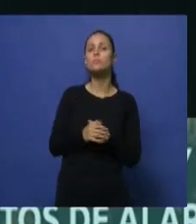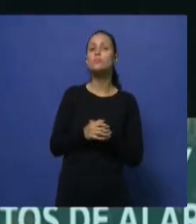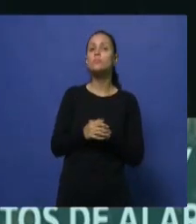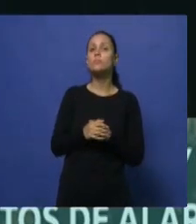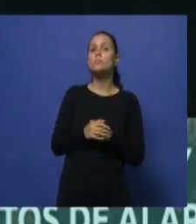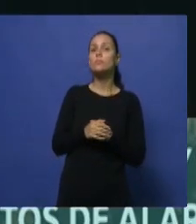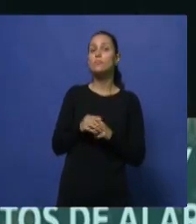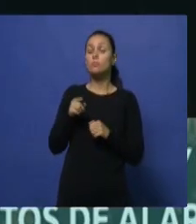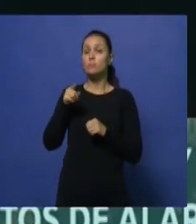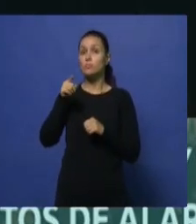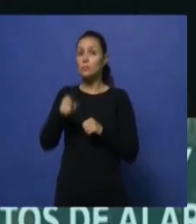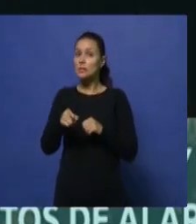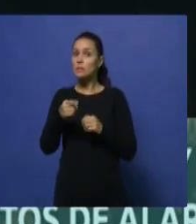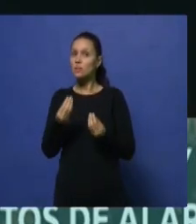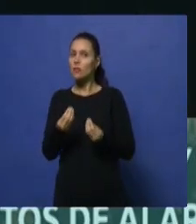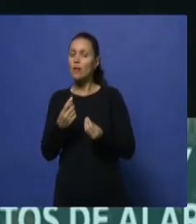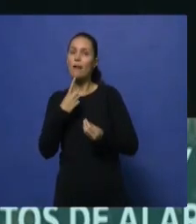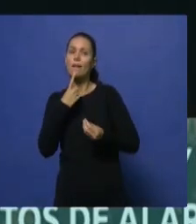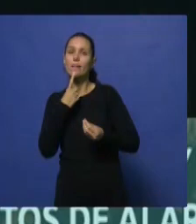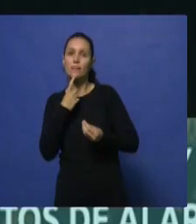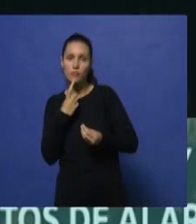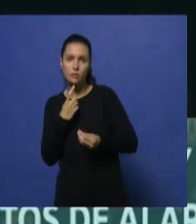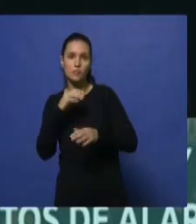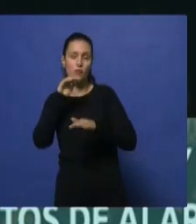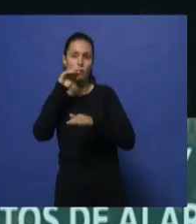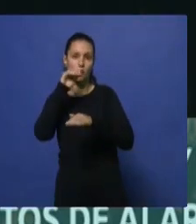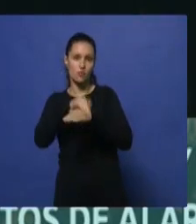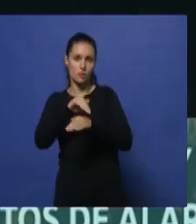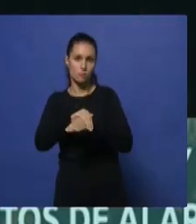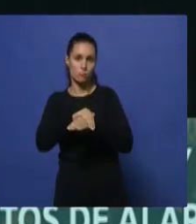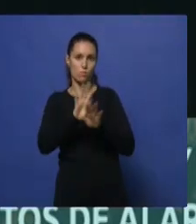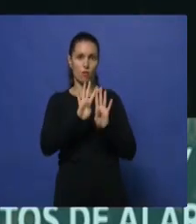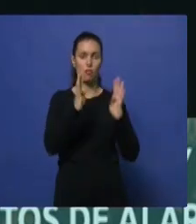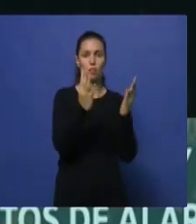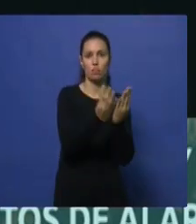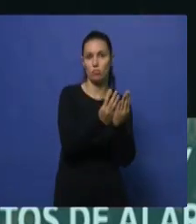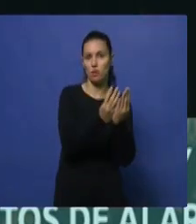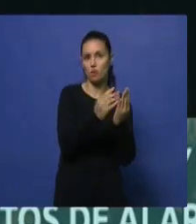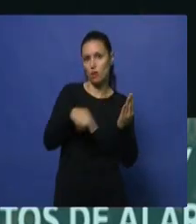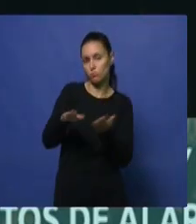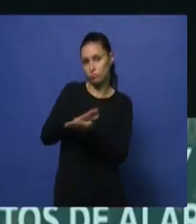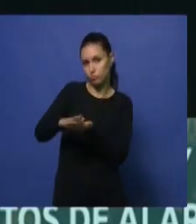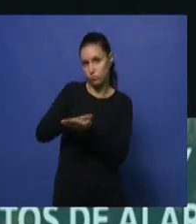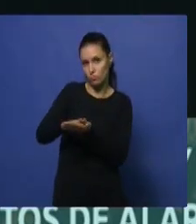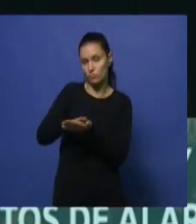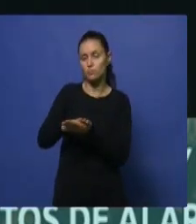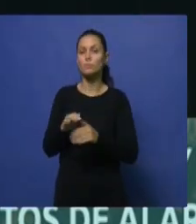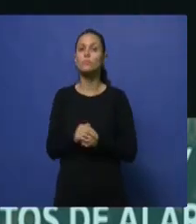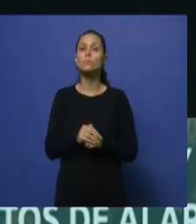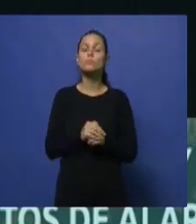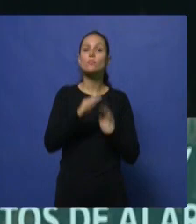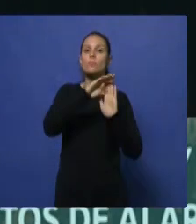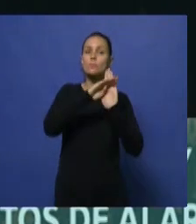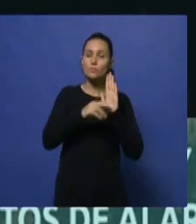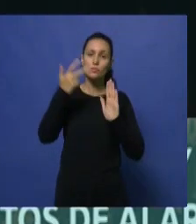realmente entender el river es el responsable lo que pasó alrededor del estadio sanciones del artículo 18 es el otro